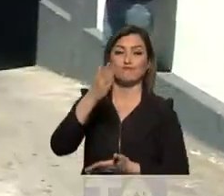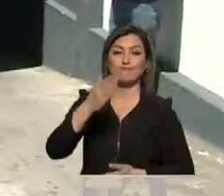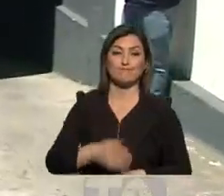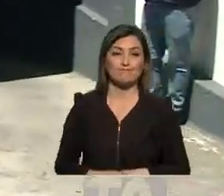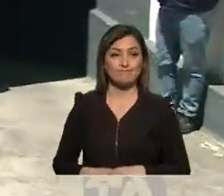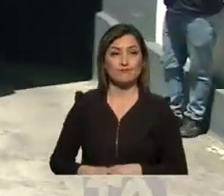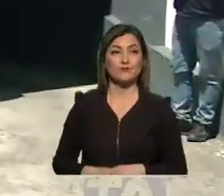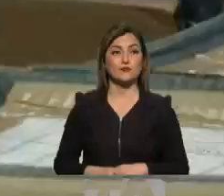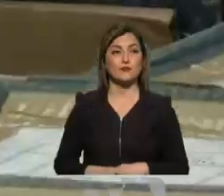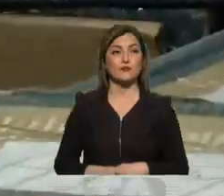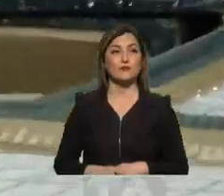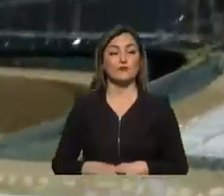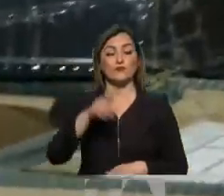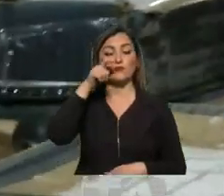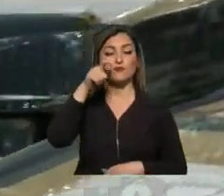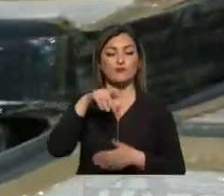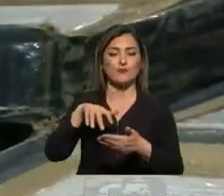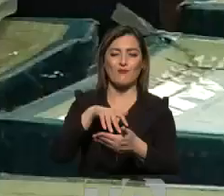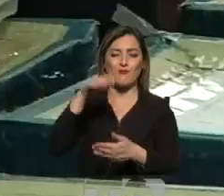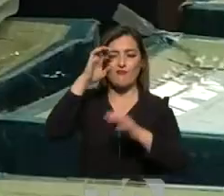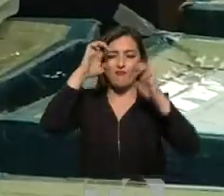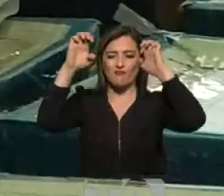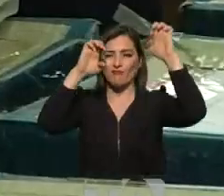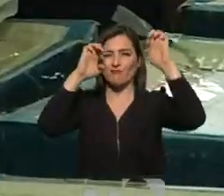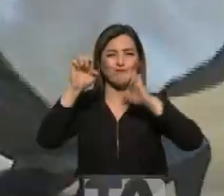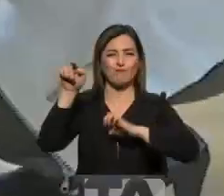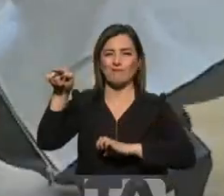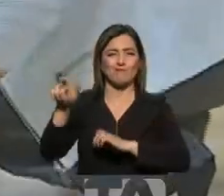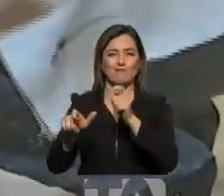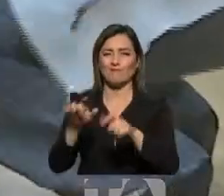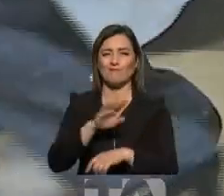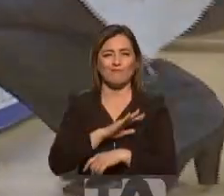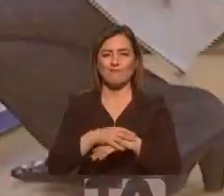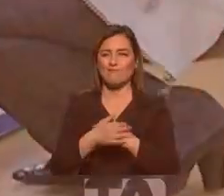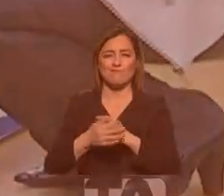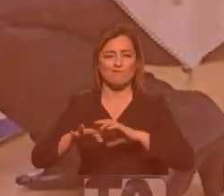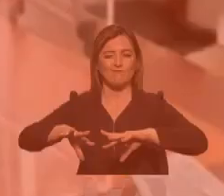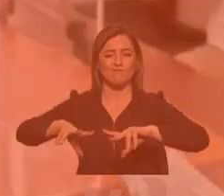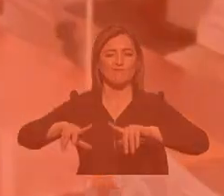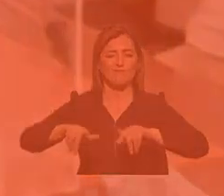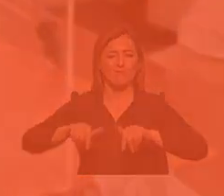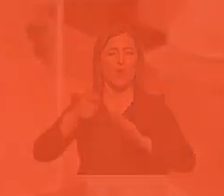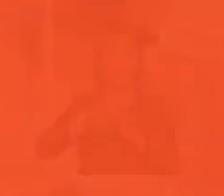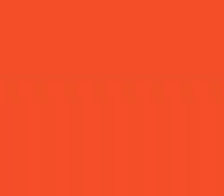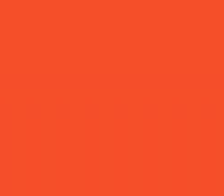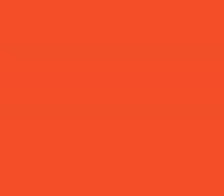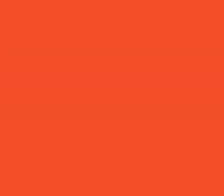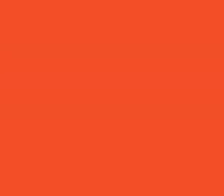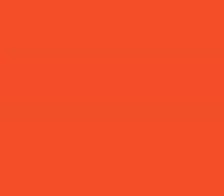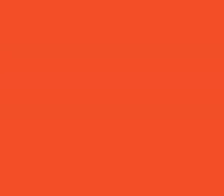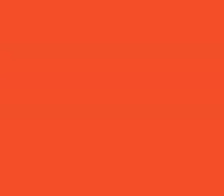se llevaría a cabo. Fiscalía cuestiona la estrategia de los procesados y la anuencia de los jueces para dilatar el proceso.